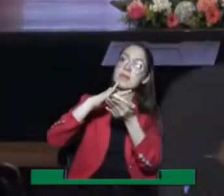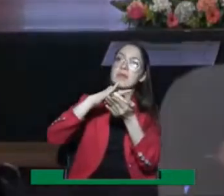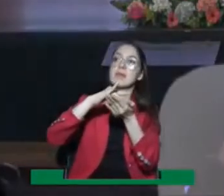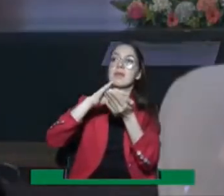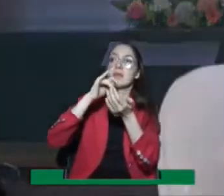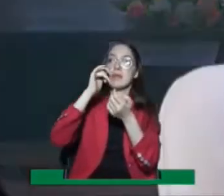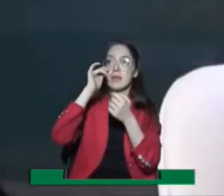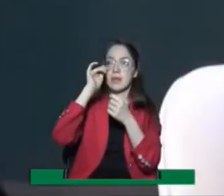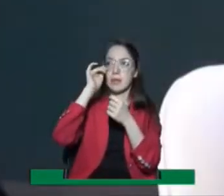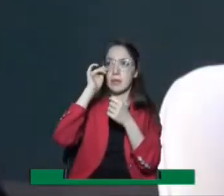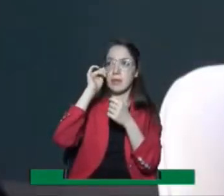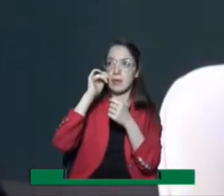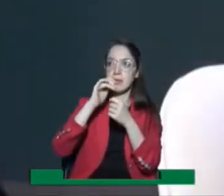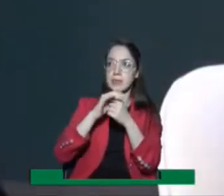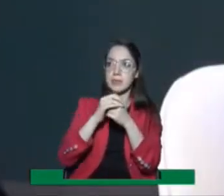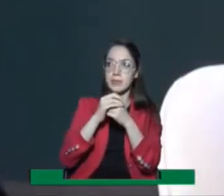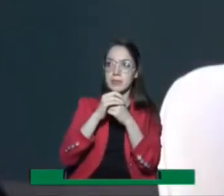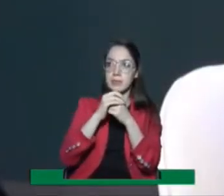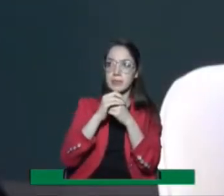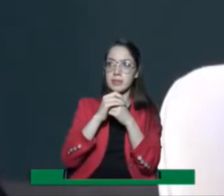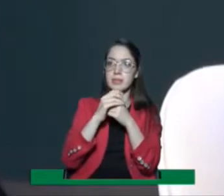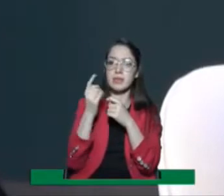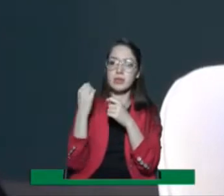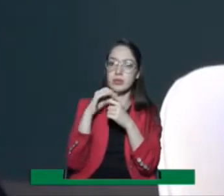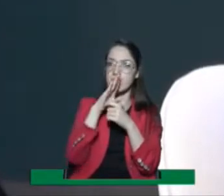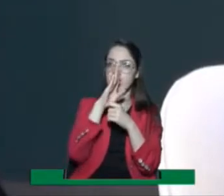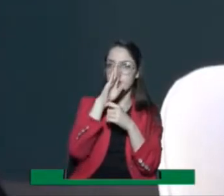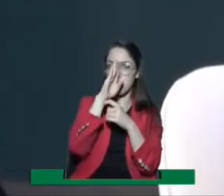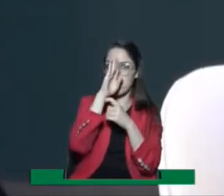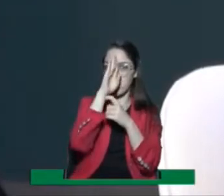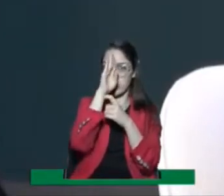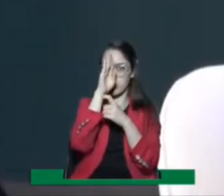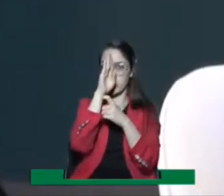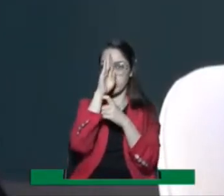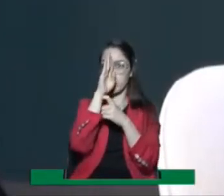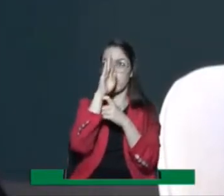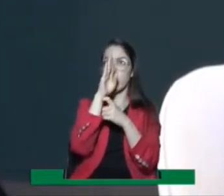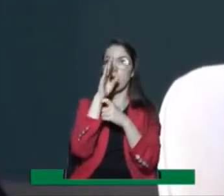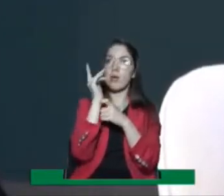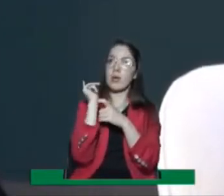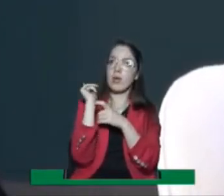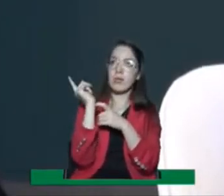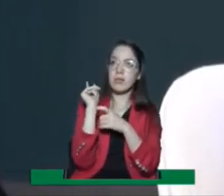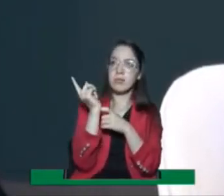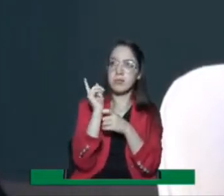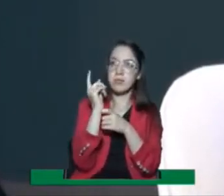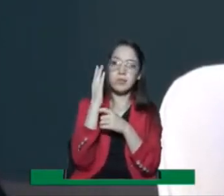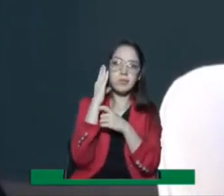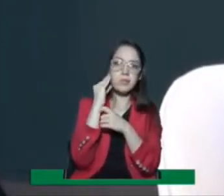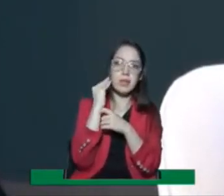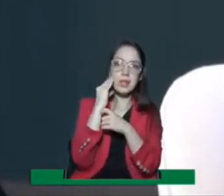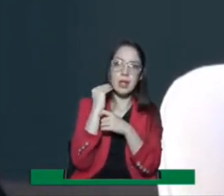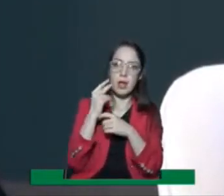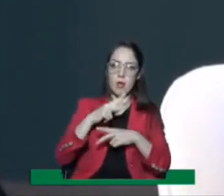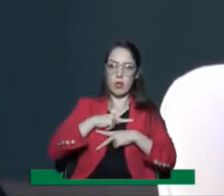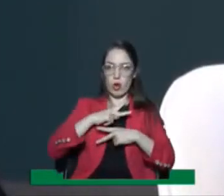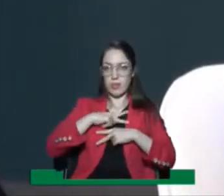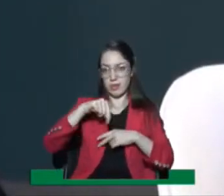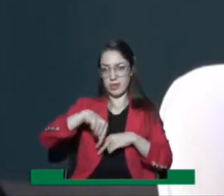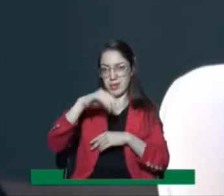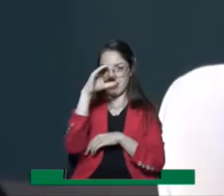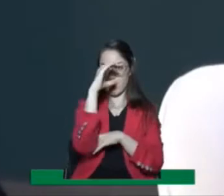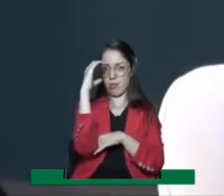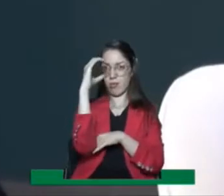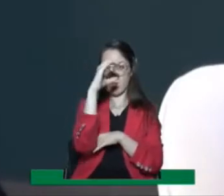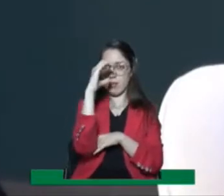alrededor de esta tradición billetera que es patrimonio inmaterial de los colombianos se generarán